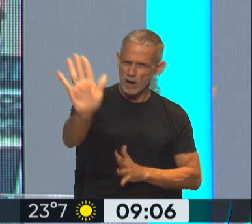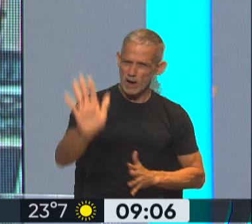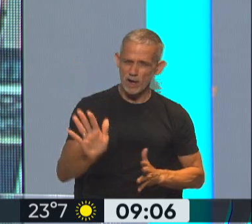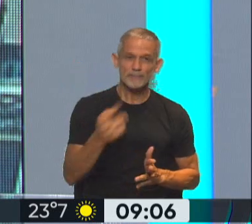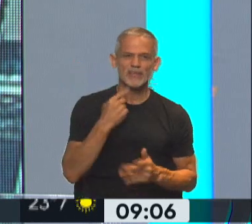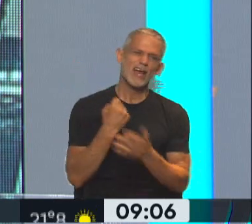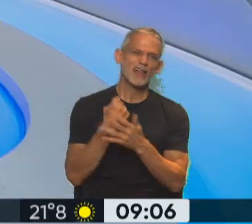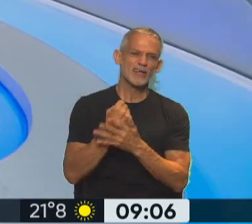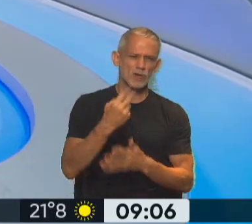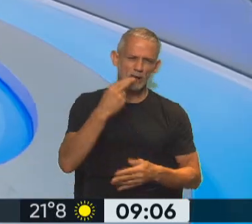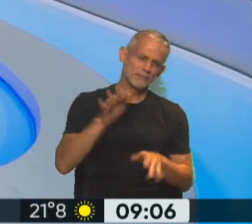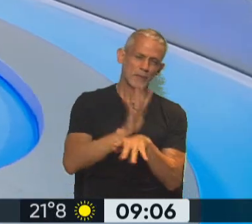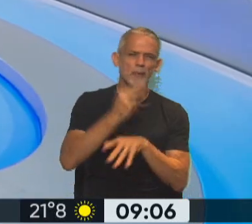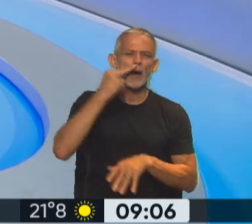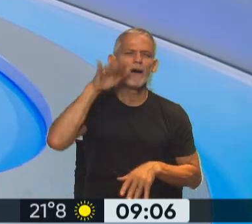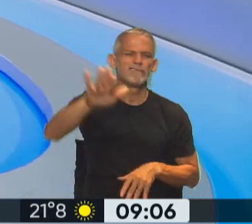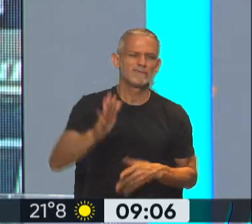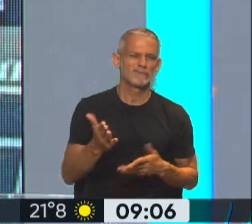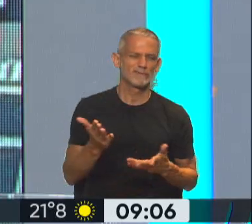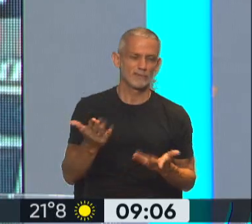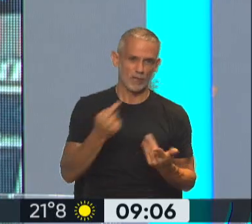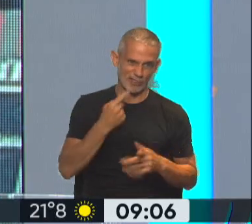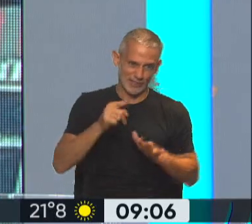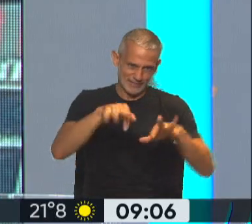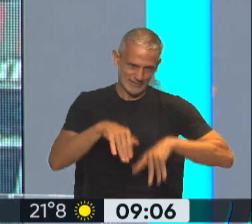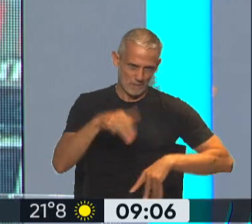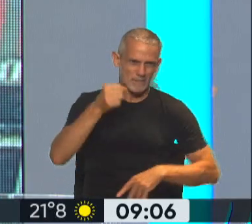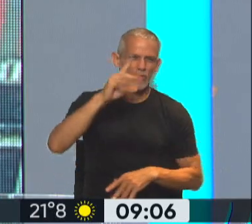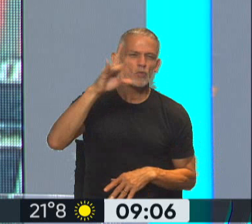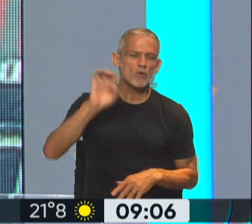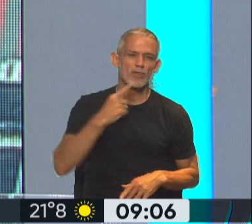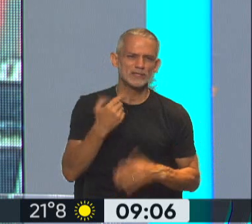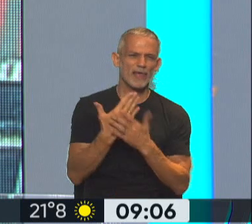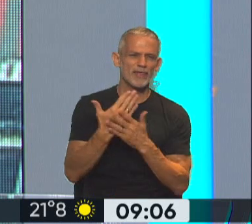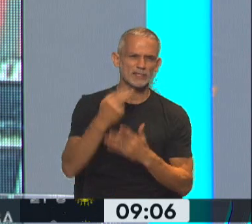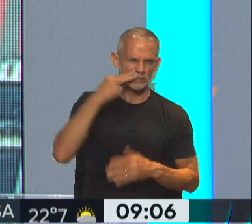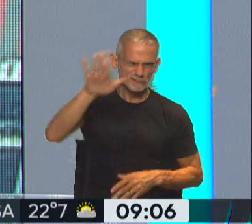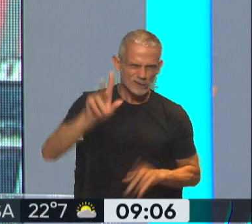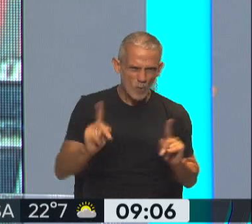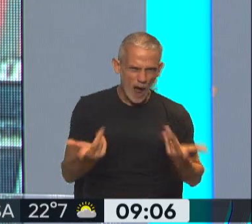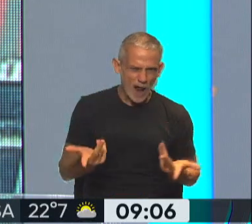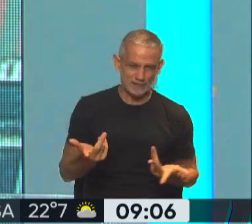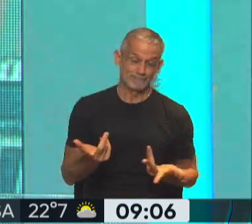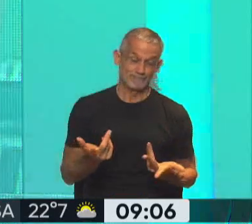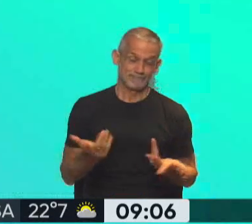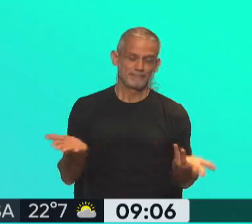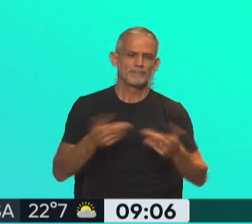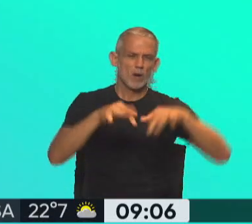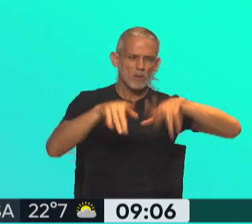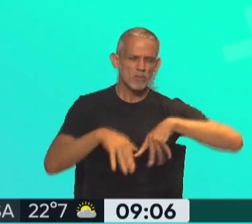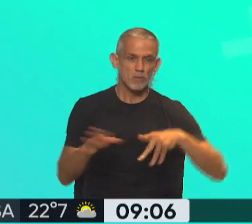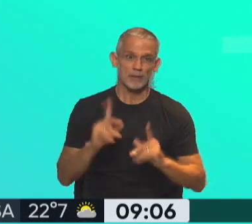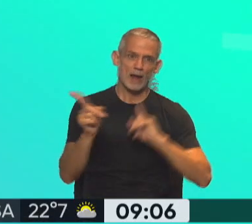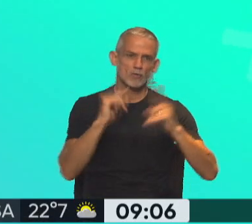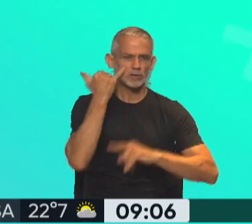califica de derecha Neo fachista en ese documento además claro le dice que es derecha neofascista bueno varios se